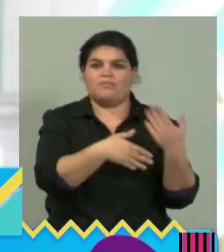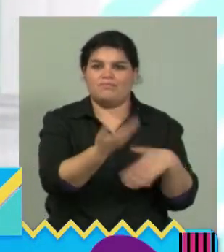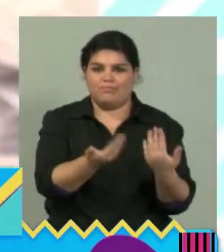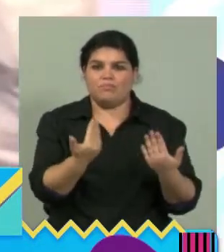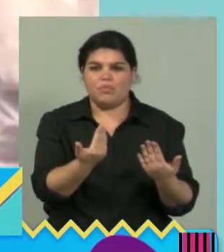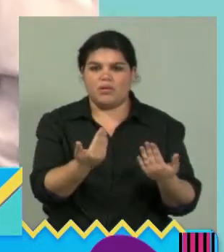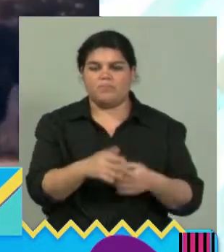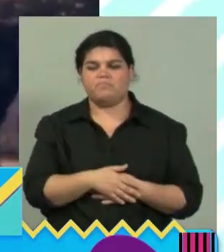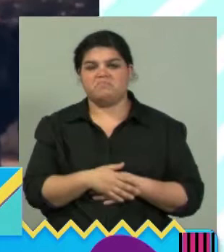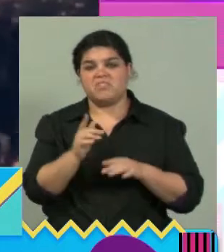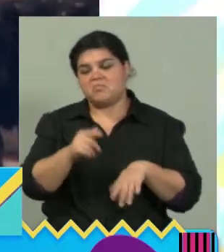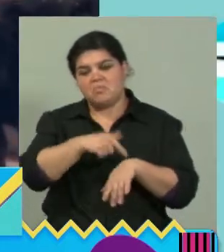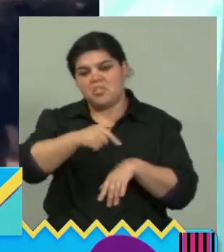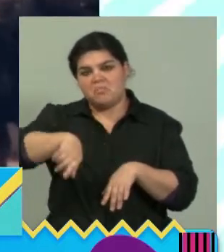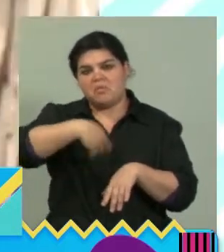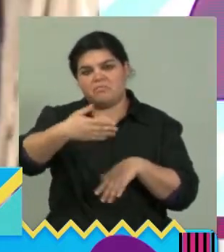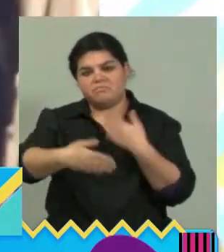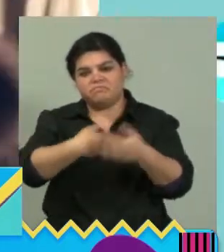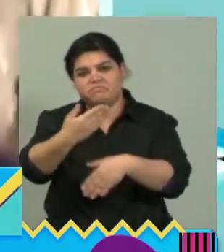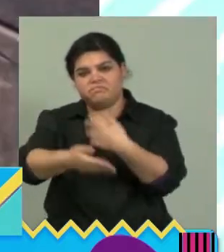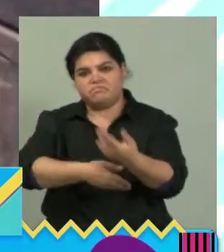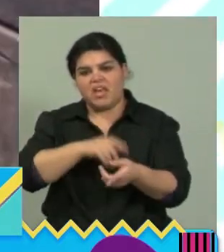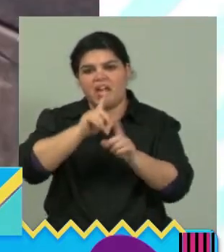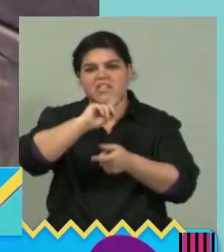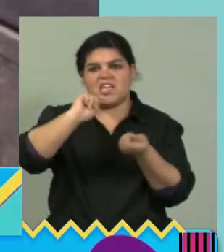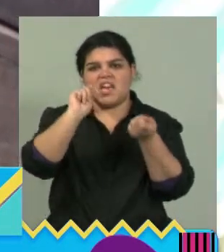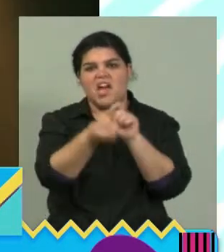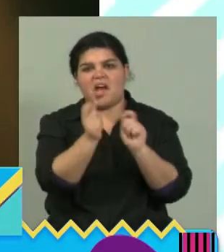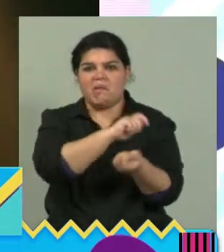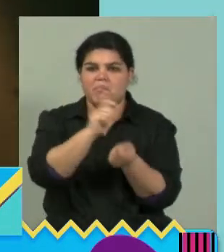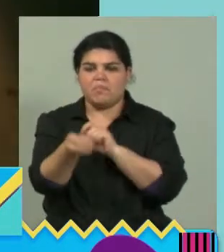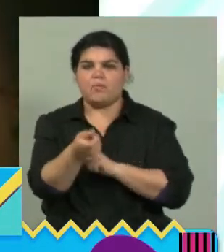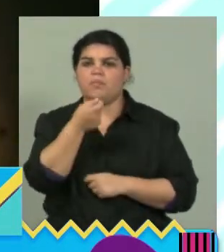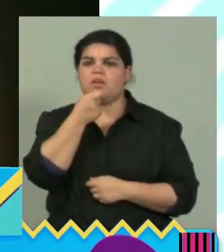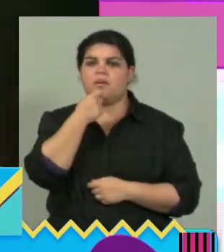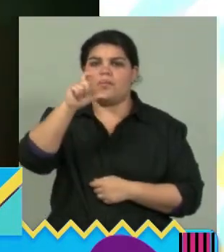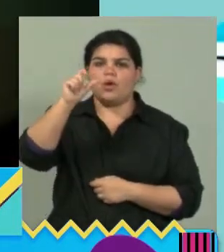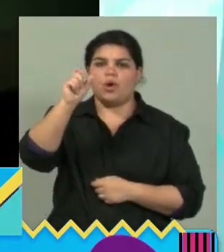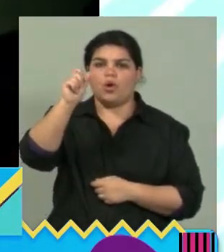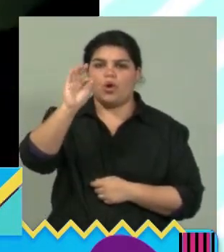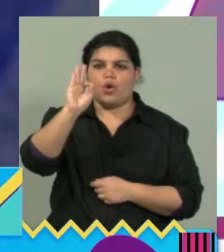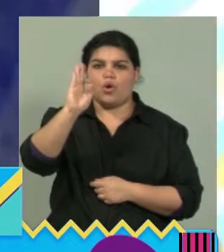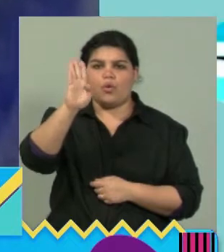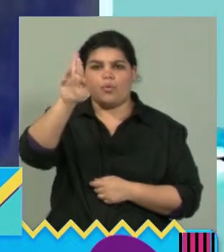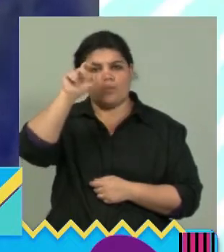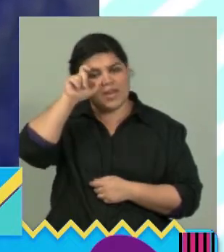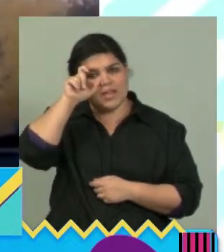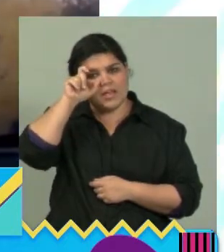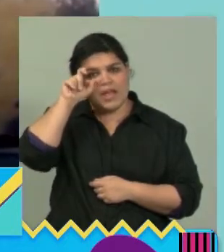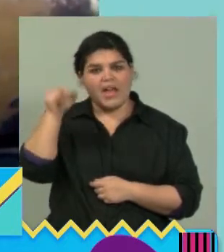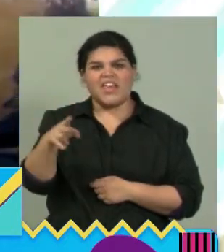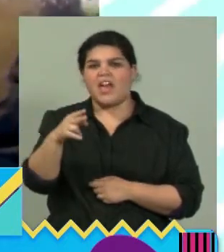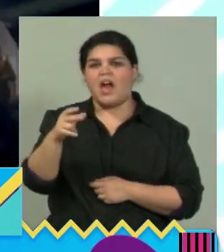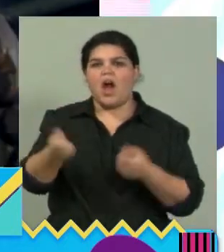van cambiando los modos de consumo. Y el cobre, por ejemplo, con el advenimiento de los autos eléctricos y demás, va a ser